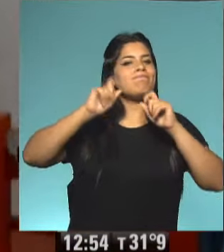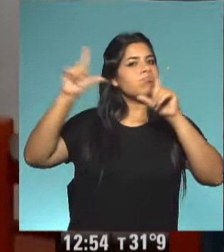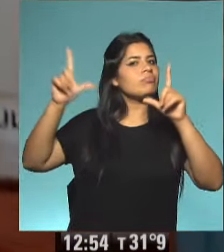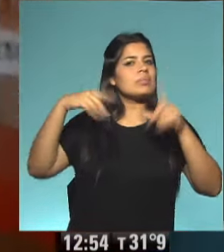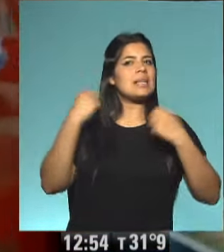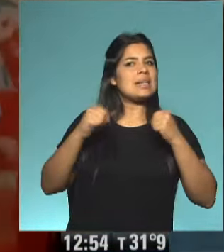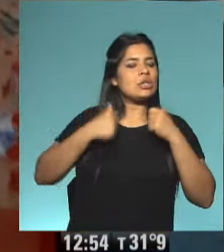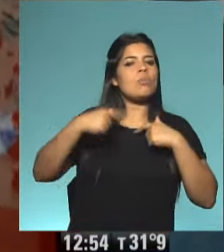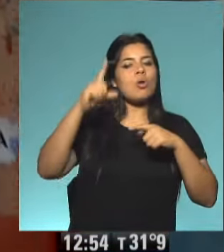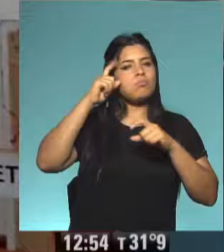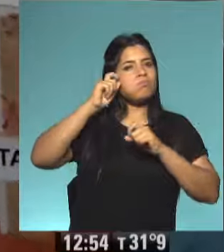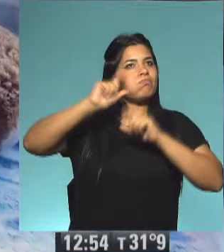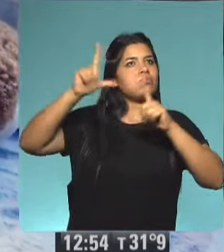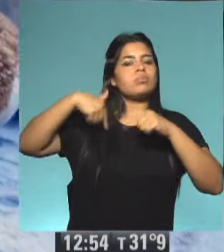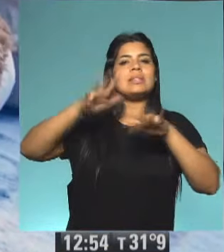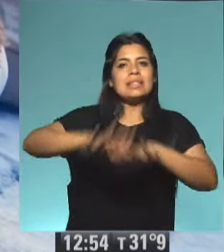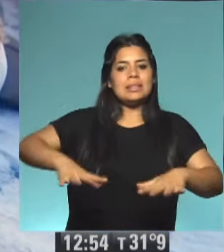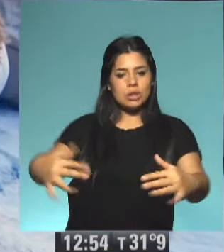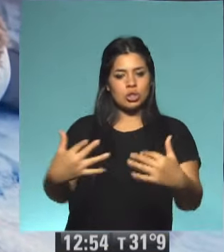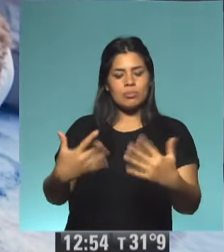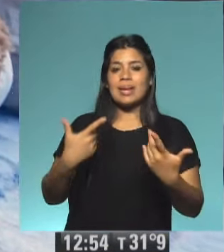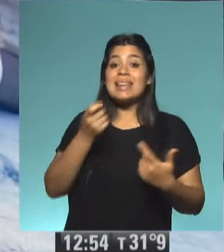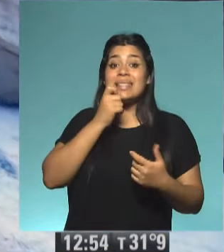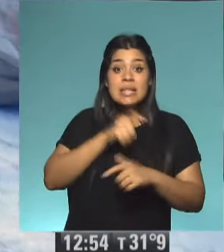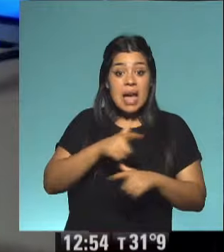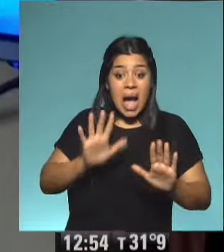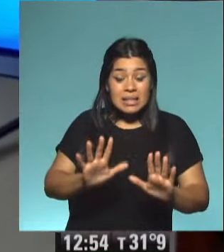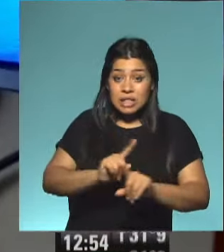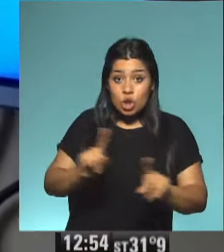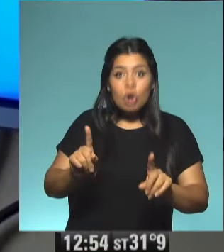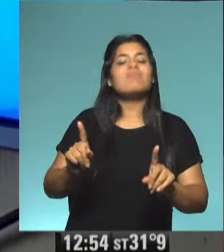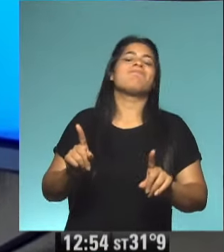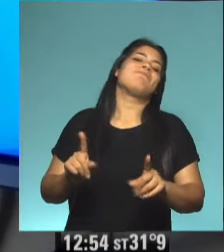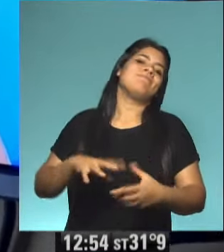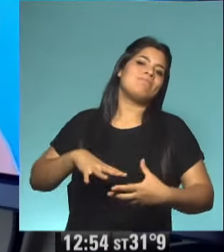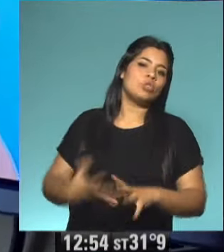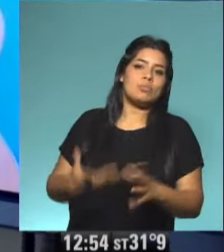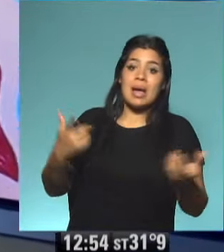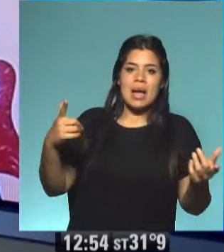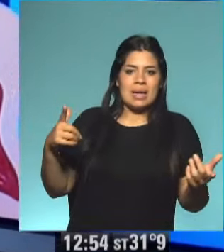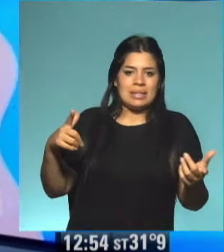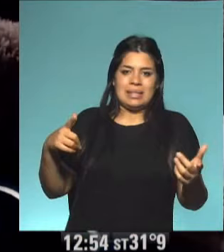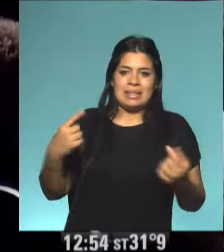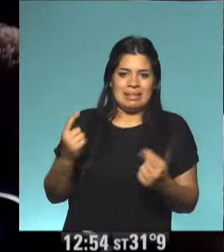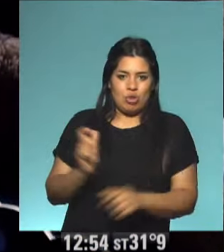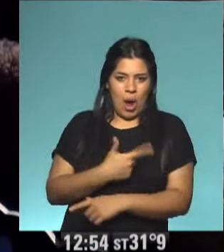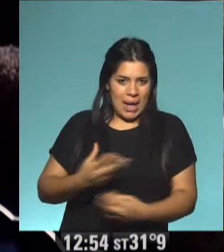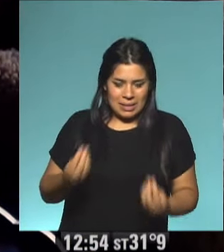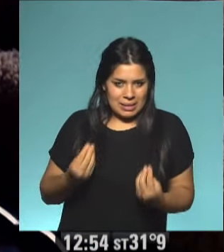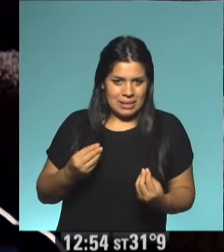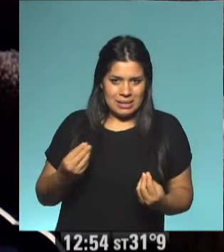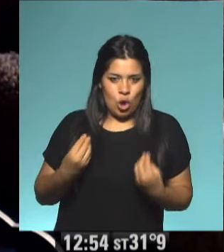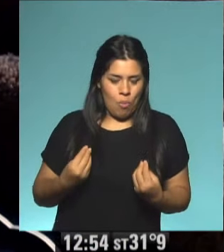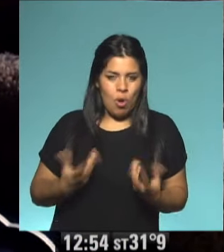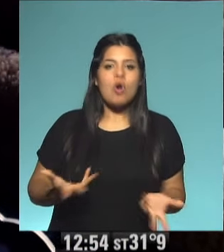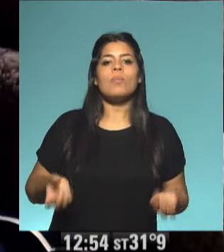y a las chicas presentes, porque si no, no tenés manera de proponer algo para alguien que no está. Tratando de pensar